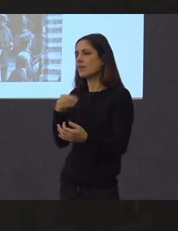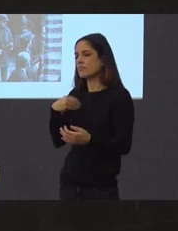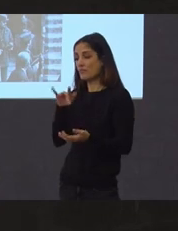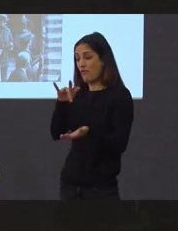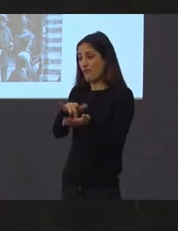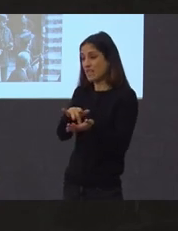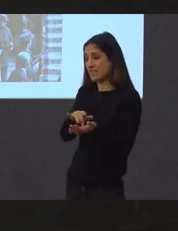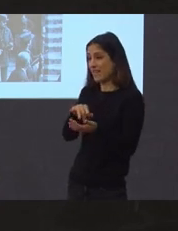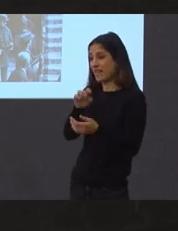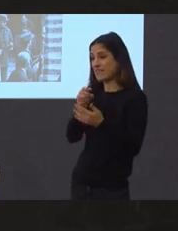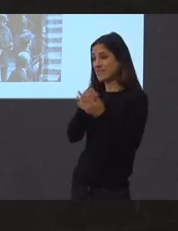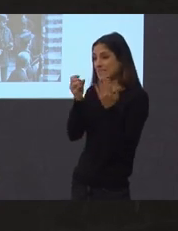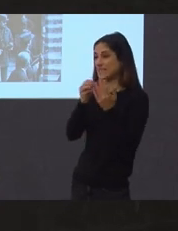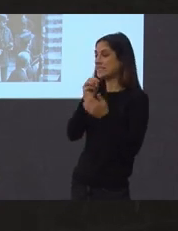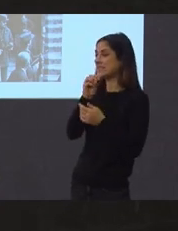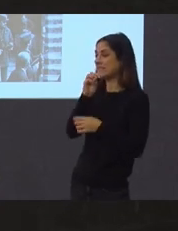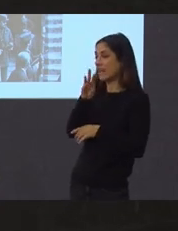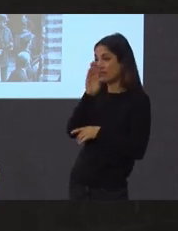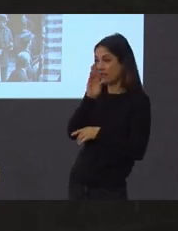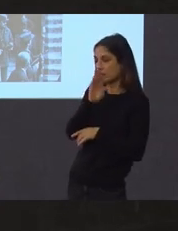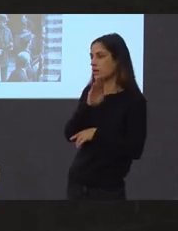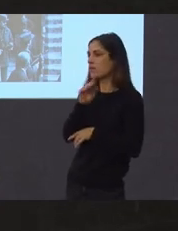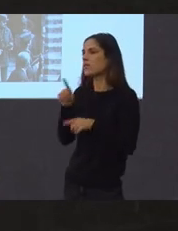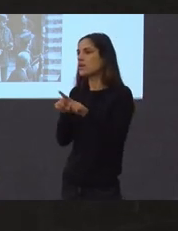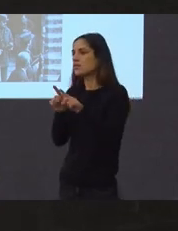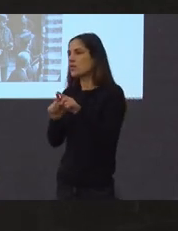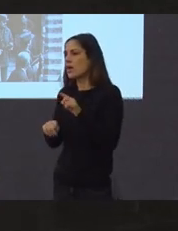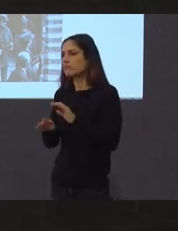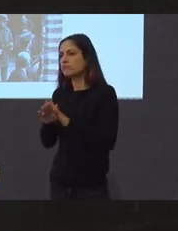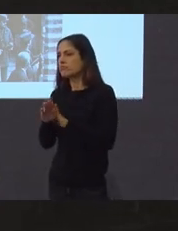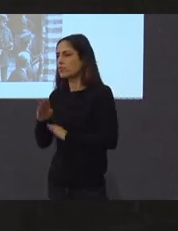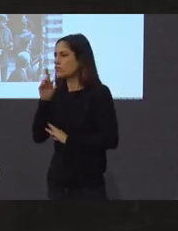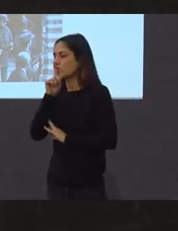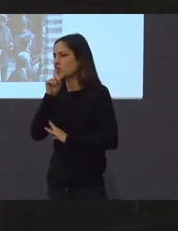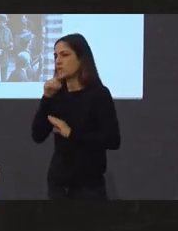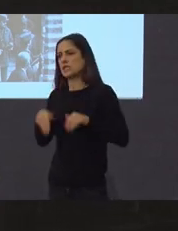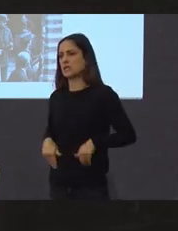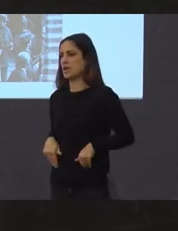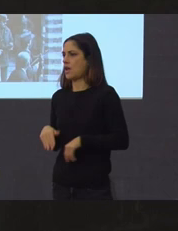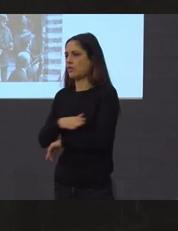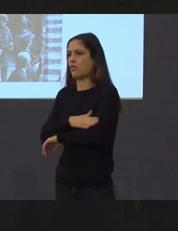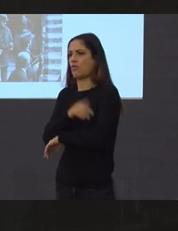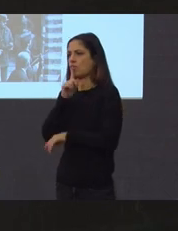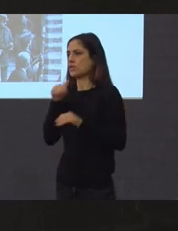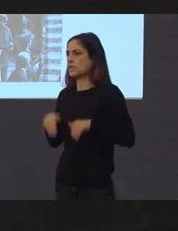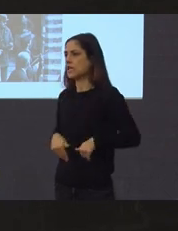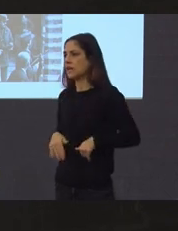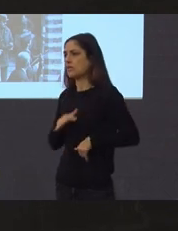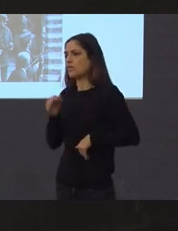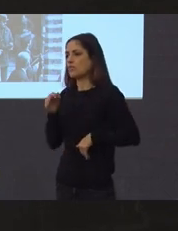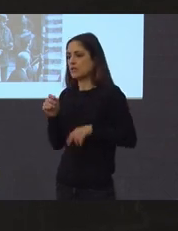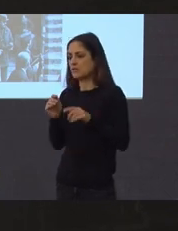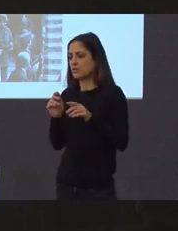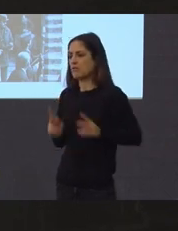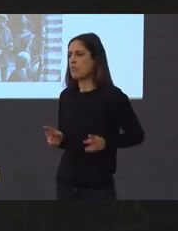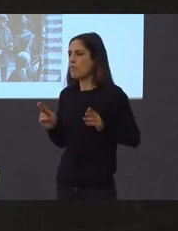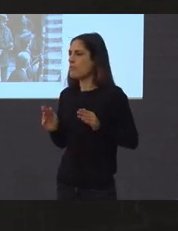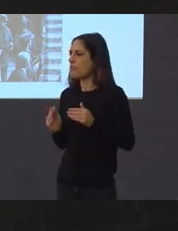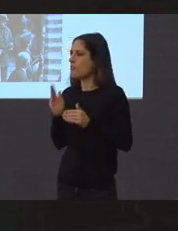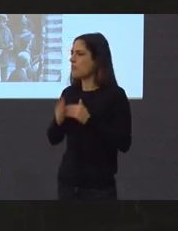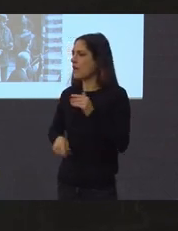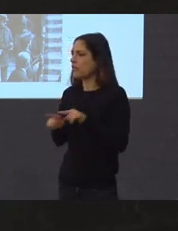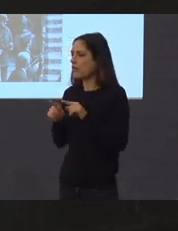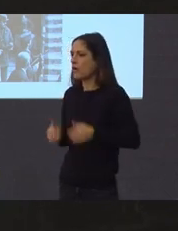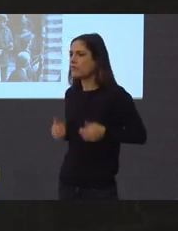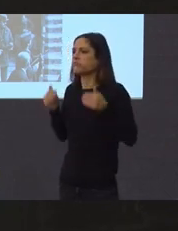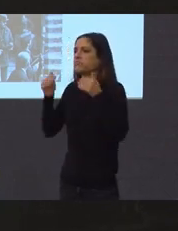ser secreto de Estado nun plazo que se ampliou 30 anos máis, aproveitando que en España non